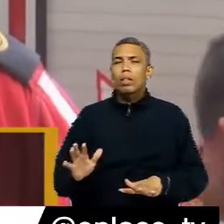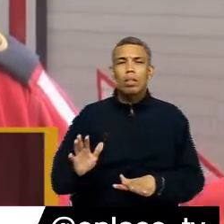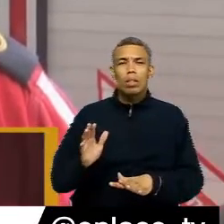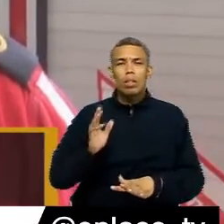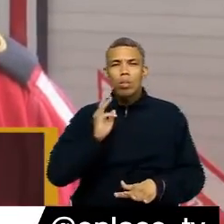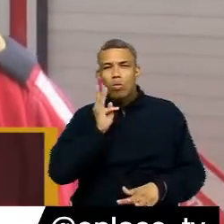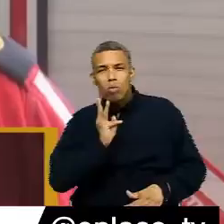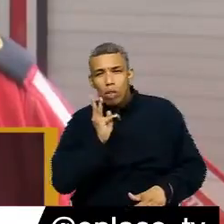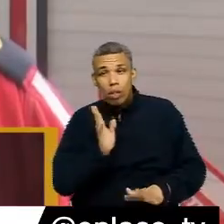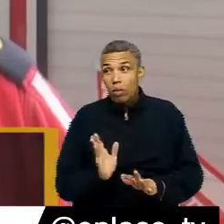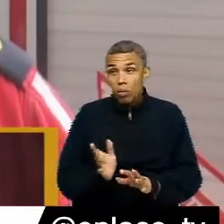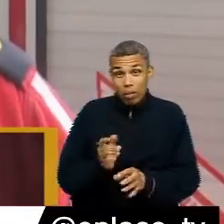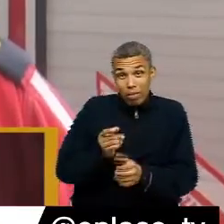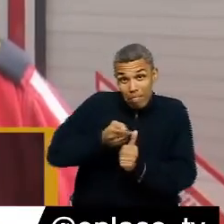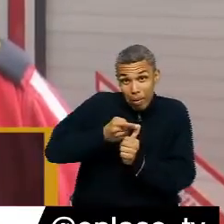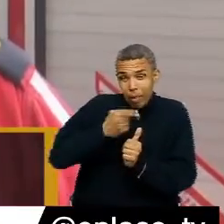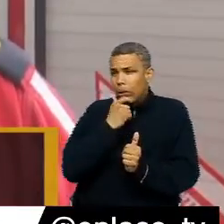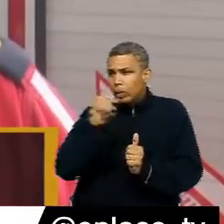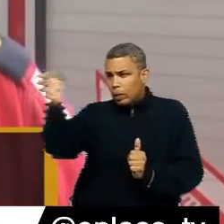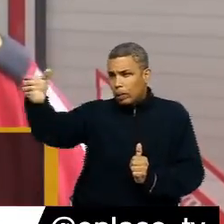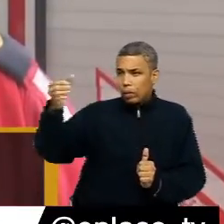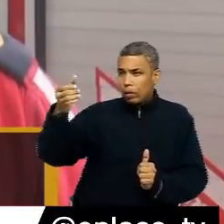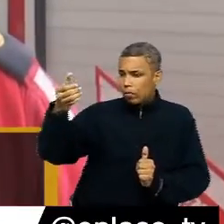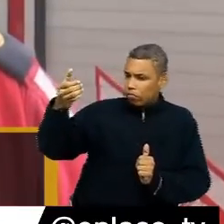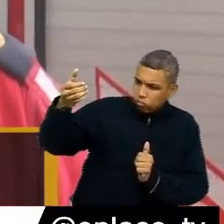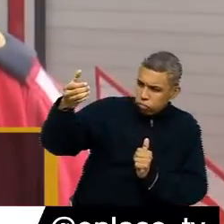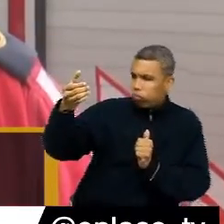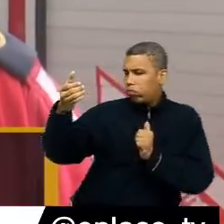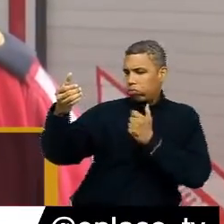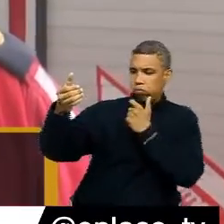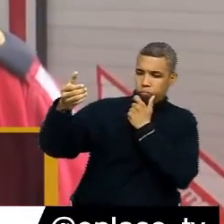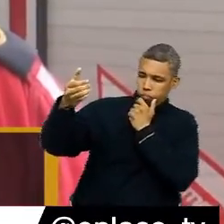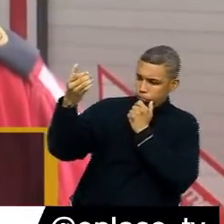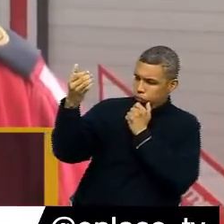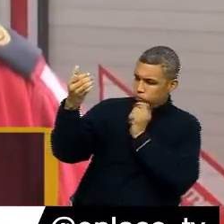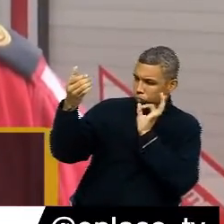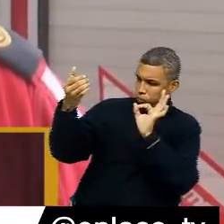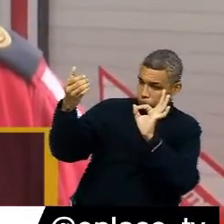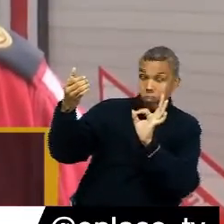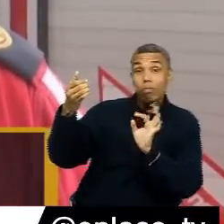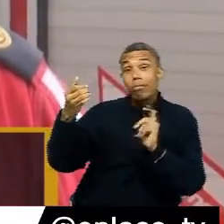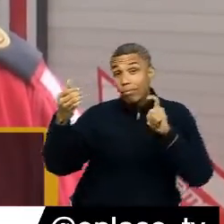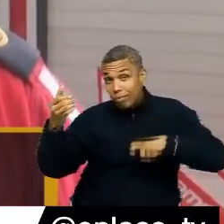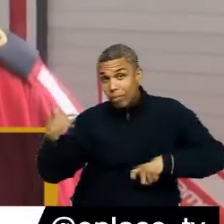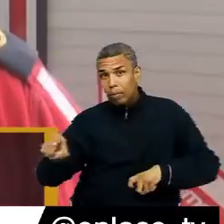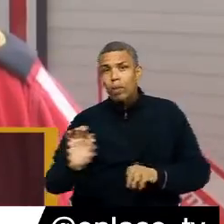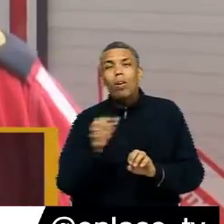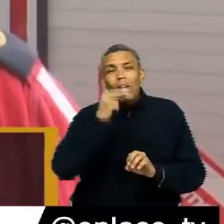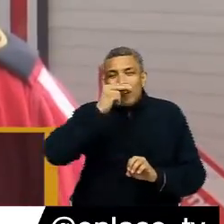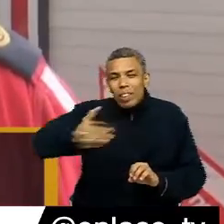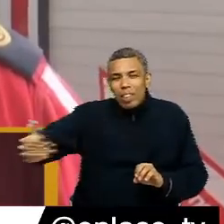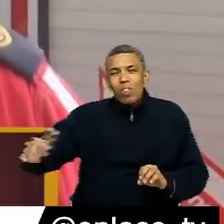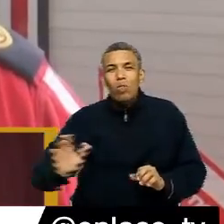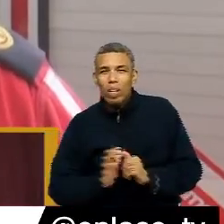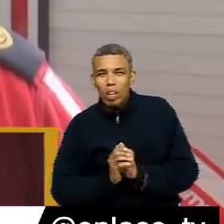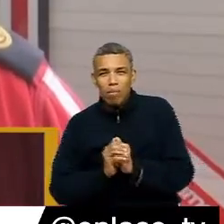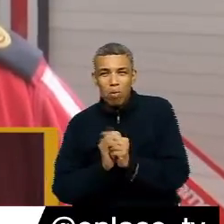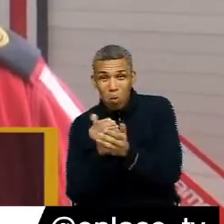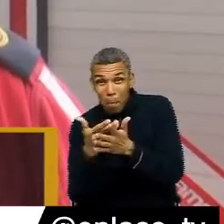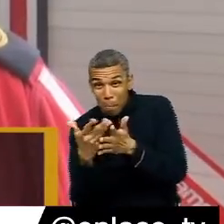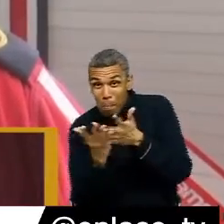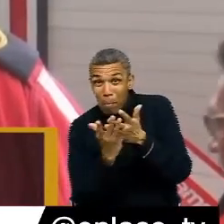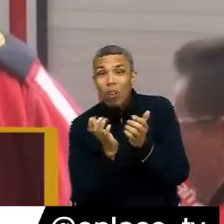mucha precaución, evitar que ellos corran, evitar que estén manipulando el árbol de Navidad o los tomas con las manos mojadas, estar